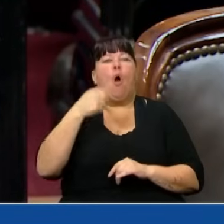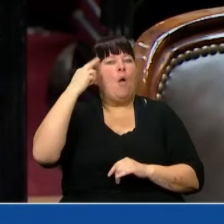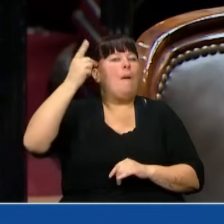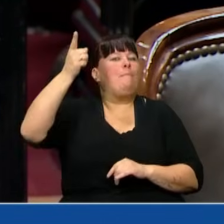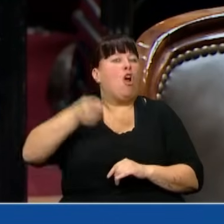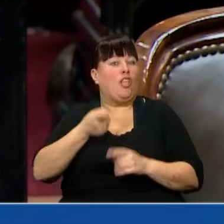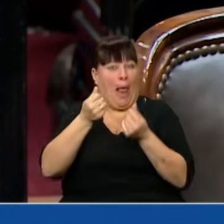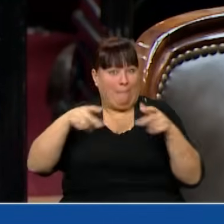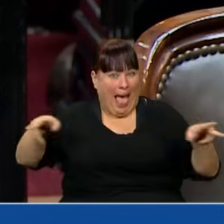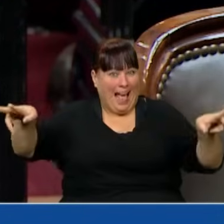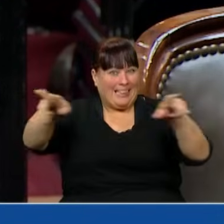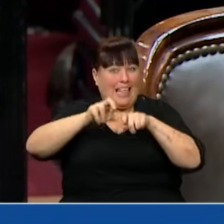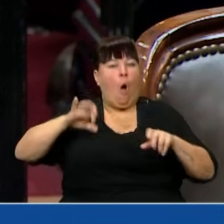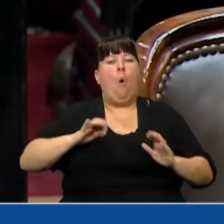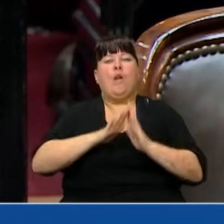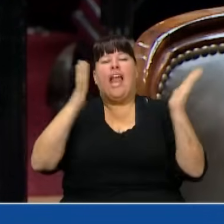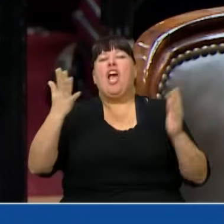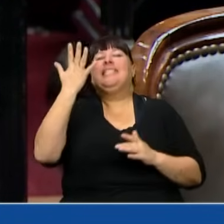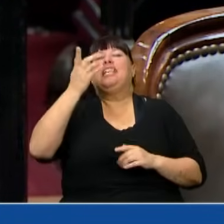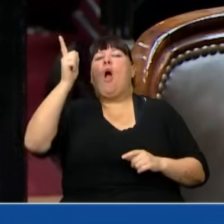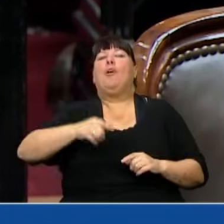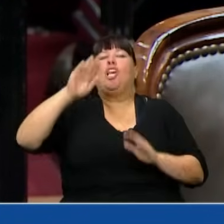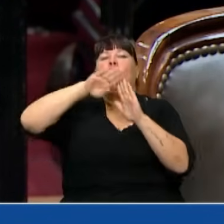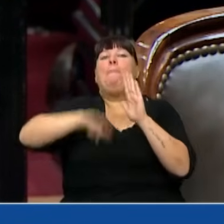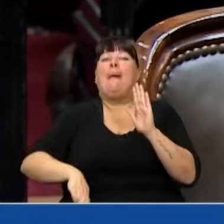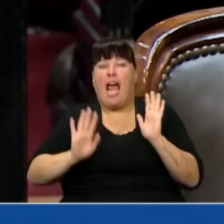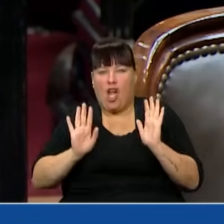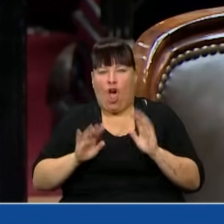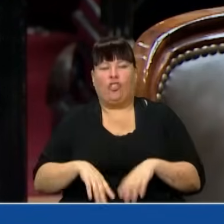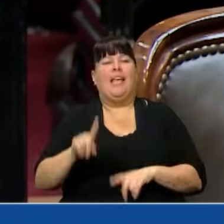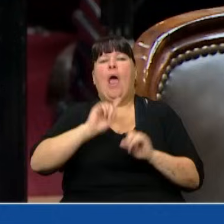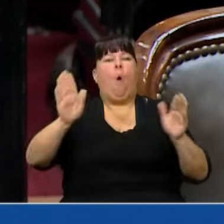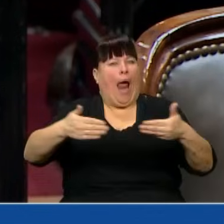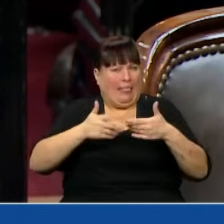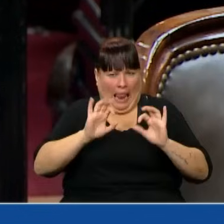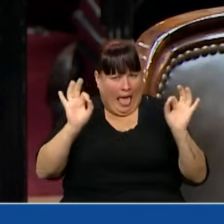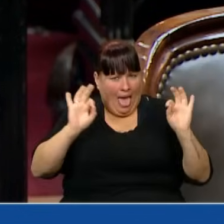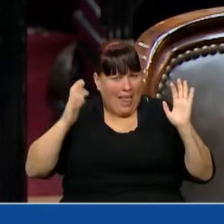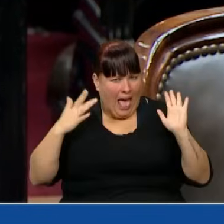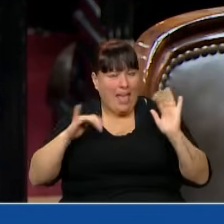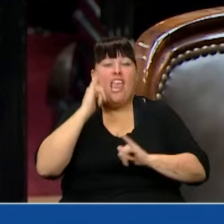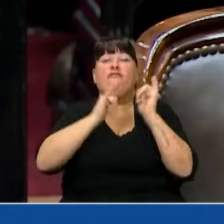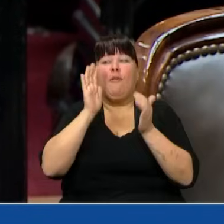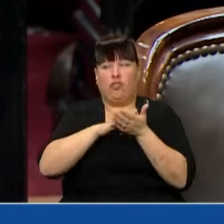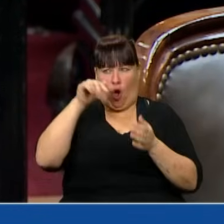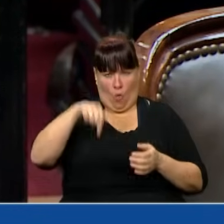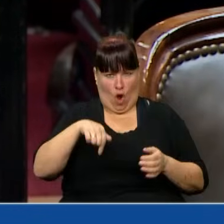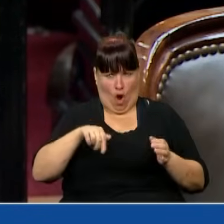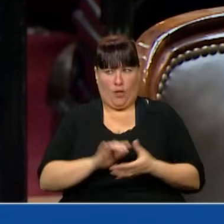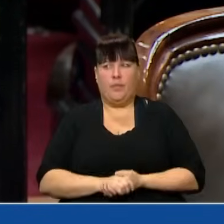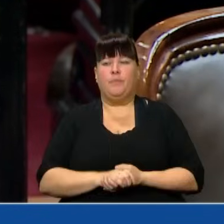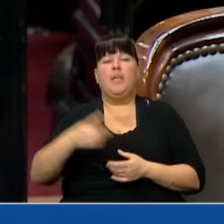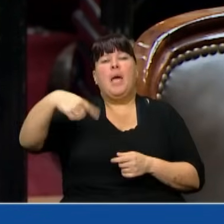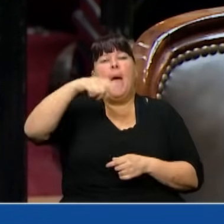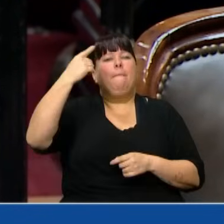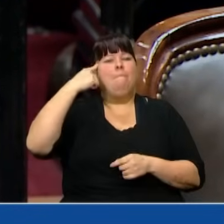4,9% del PBI anual, 5 puntos abajo, sin cuarentena, sin nada. Dato de hoy. Quienes